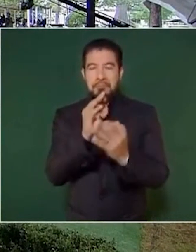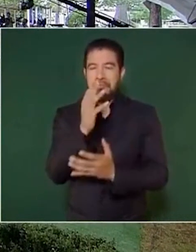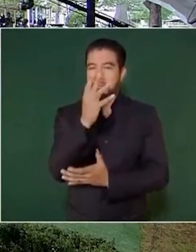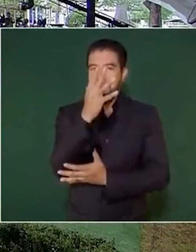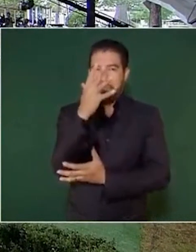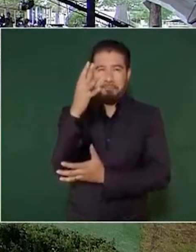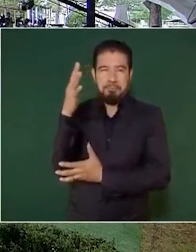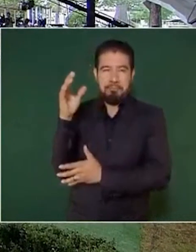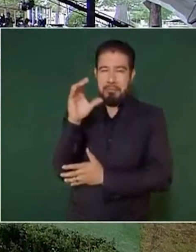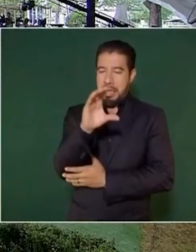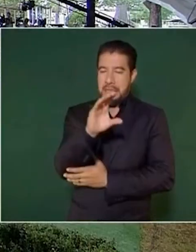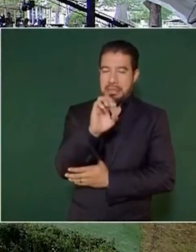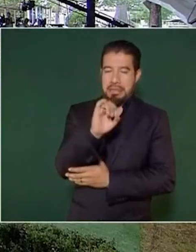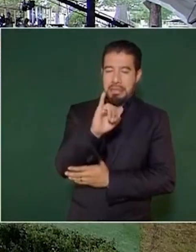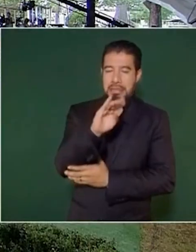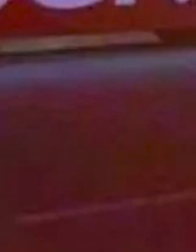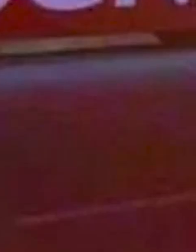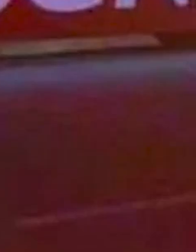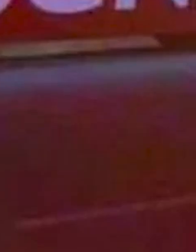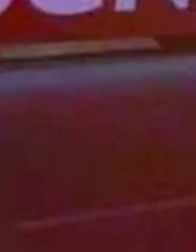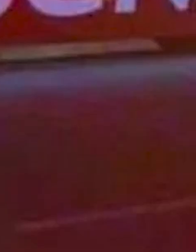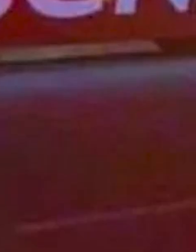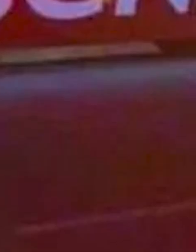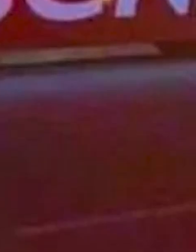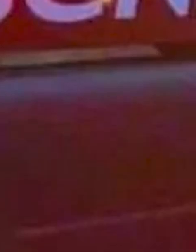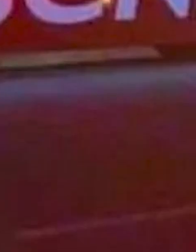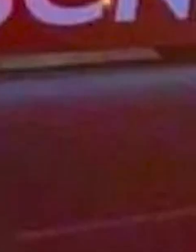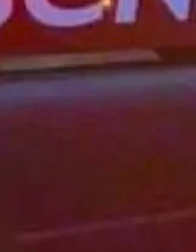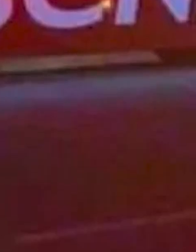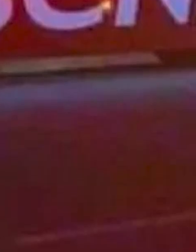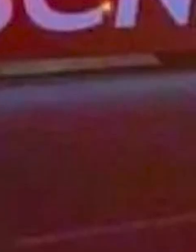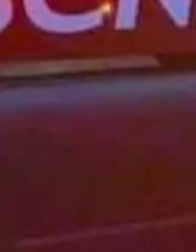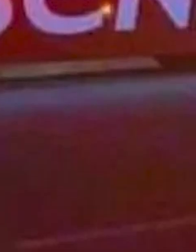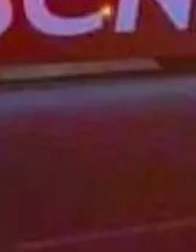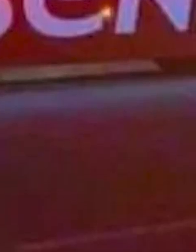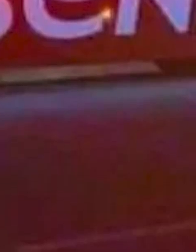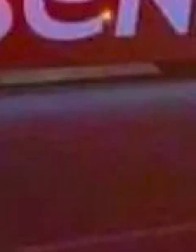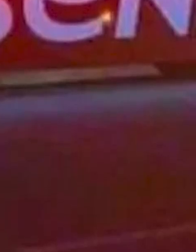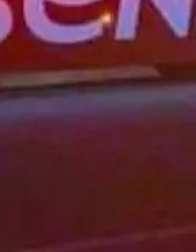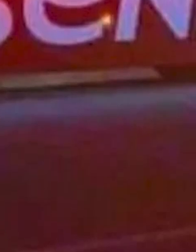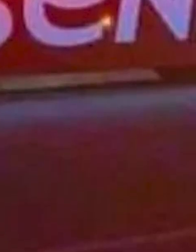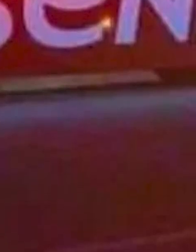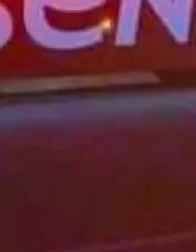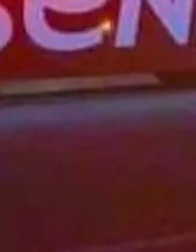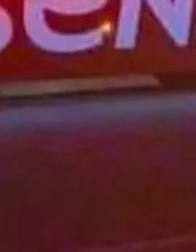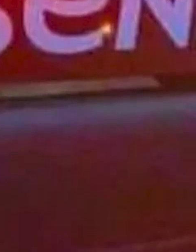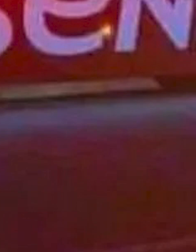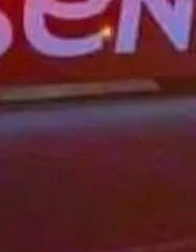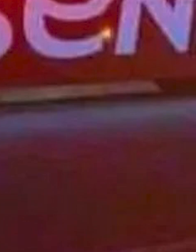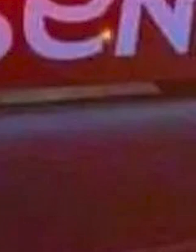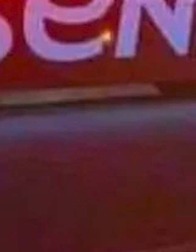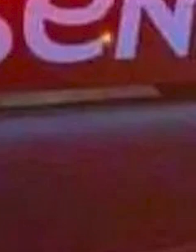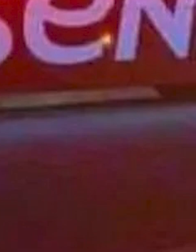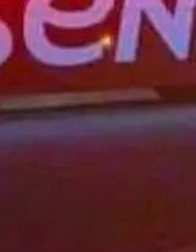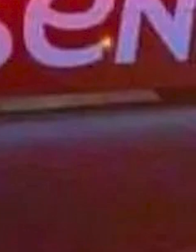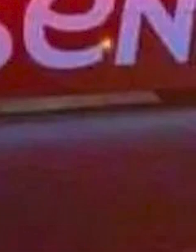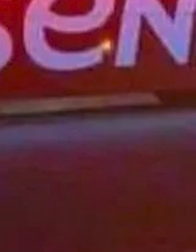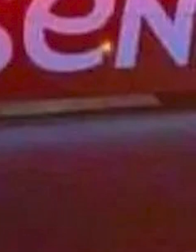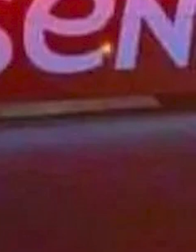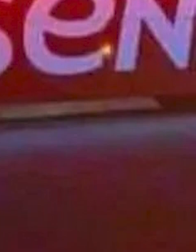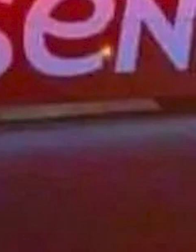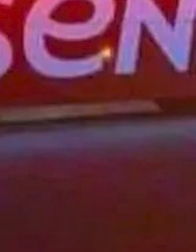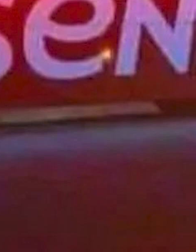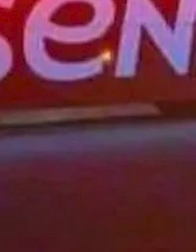investigación del secuestro de 31 migrantes. Al término de la mañanera, en breve entrevista, el mandatario dijo que desde que se supo